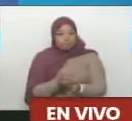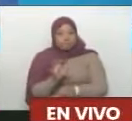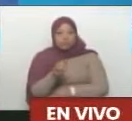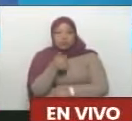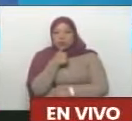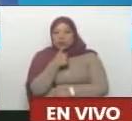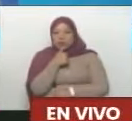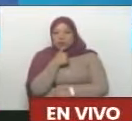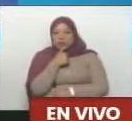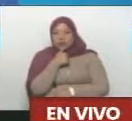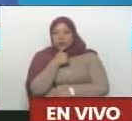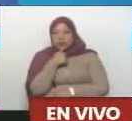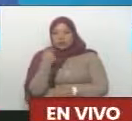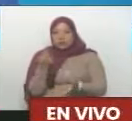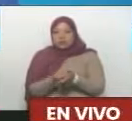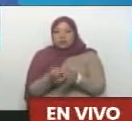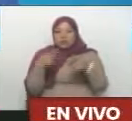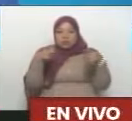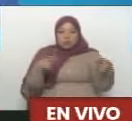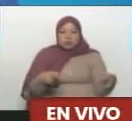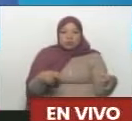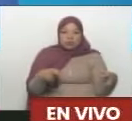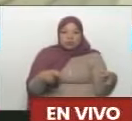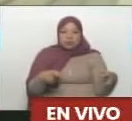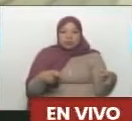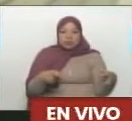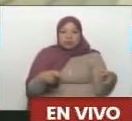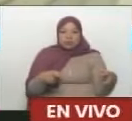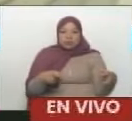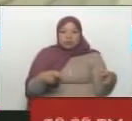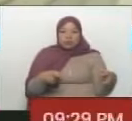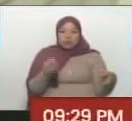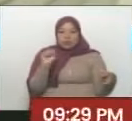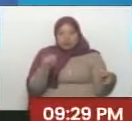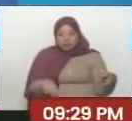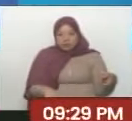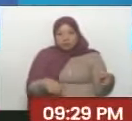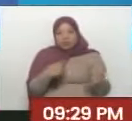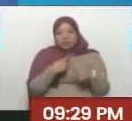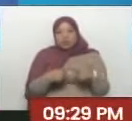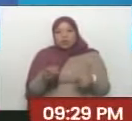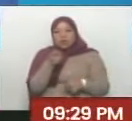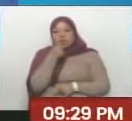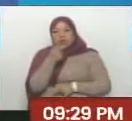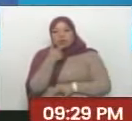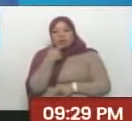Quien pagaba payola era el que le ponía el disco en el radio, en la radio. Pero eran